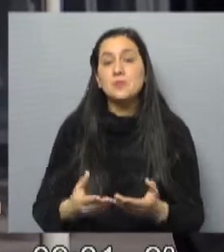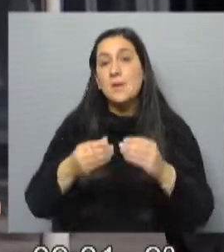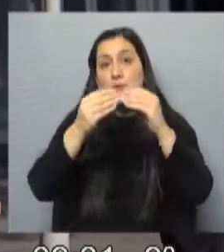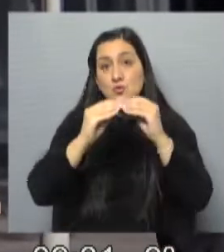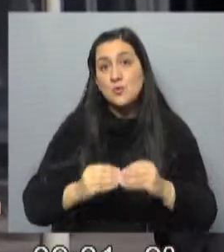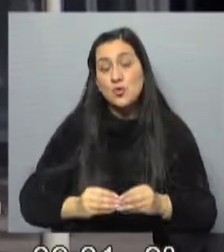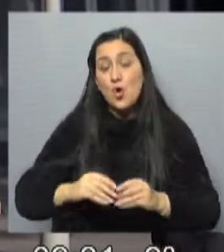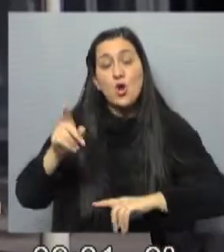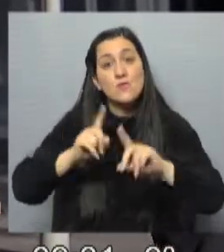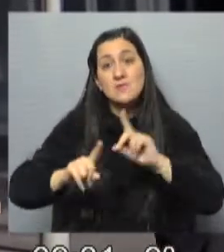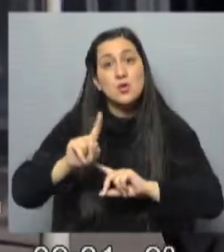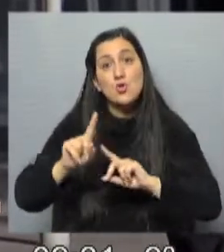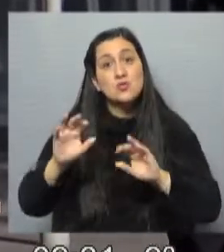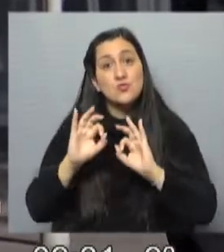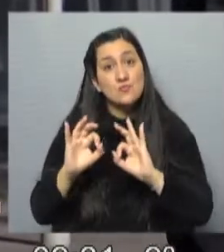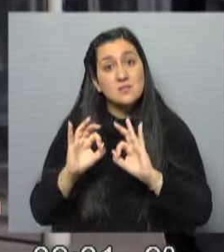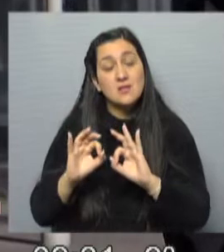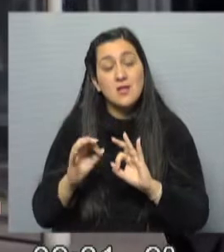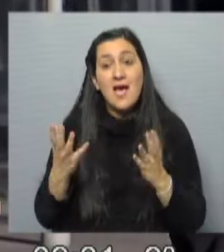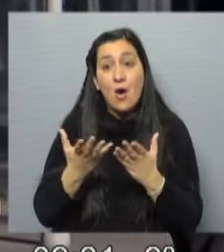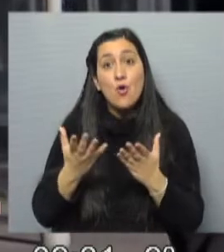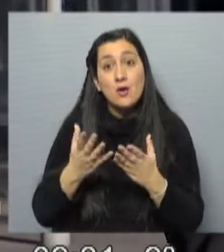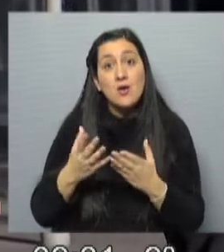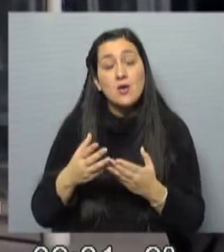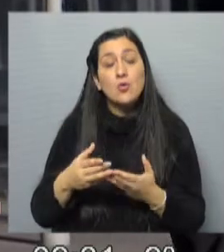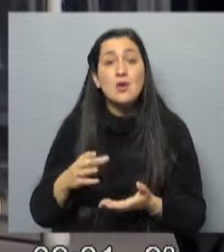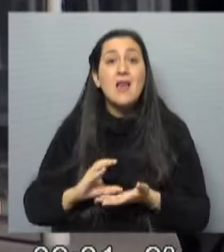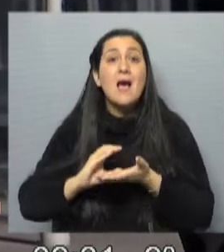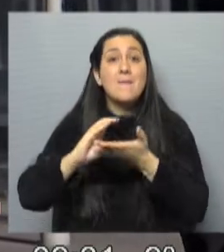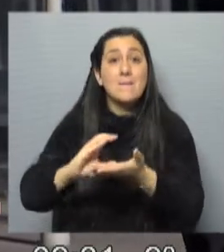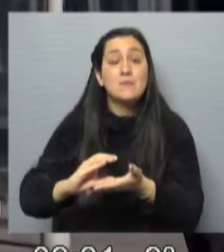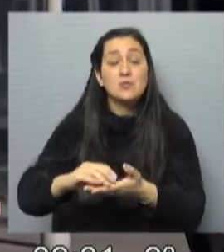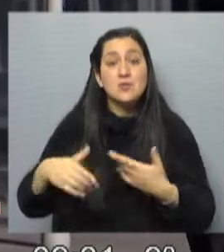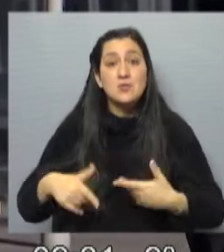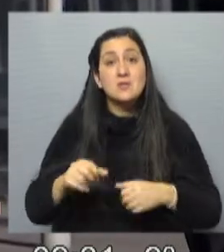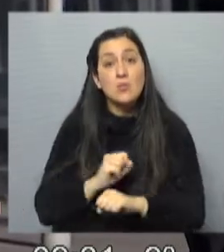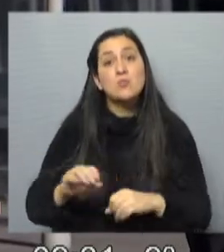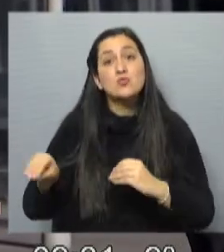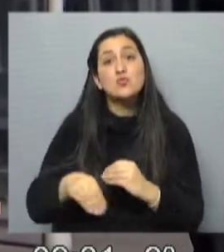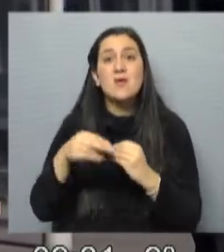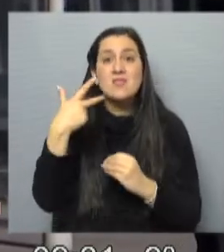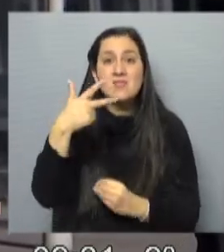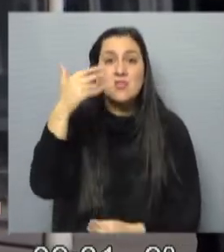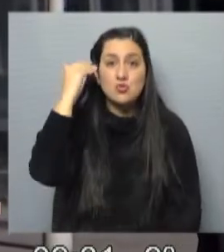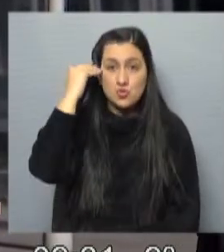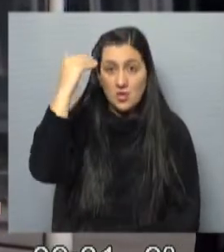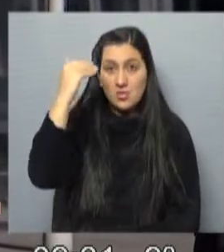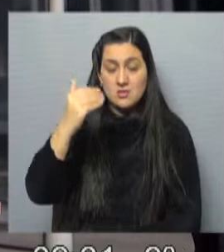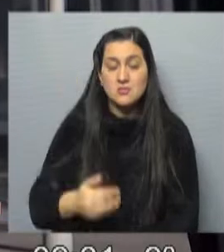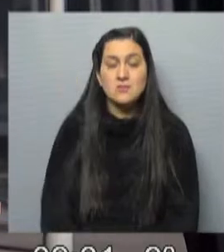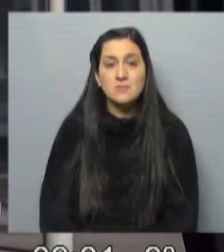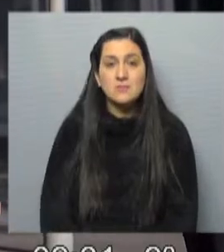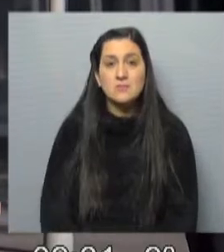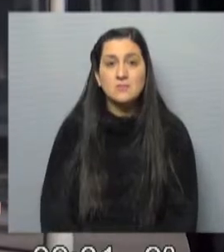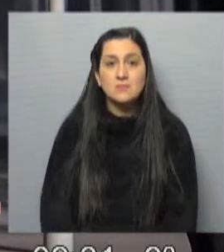presupuesto, con cargos docentes genuinos. Entonces, para nosotros, además de ser un beneficio en todo lo que ya contamos, nos implica